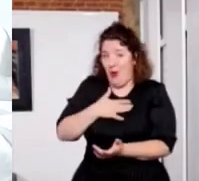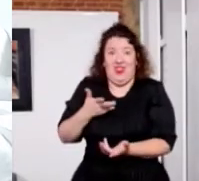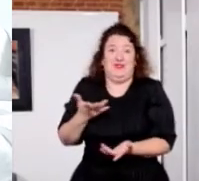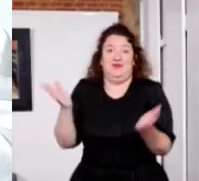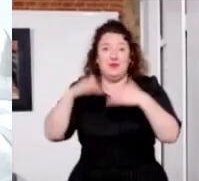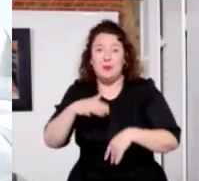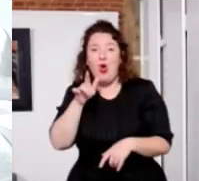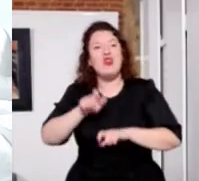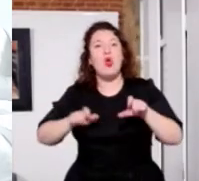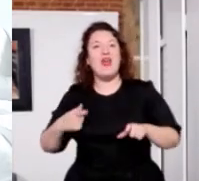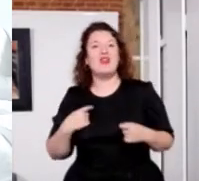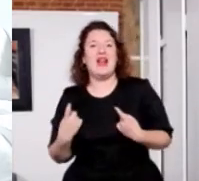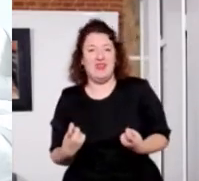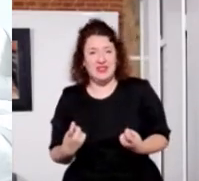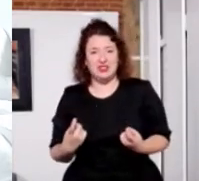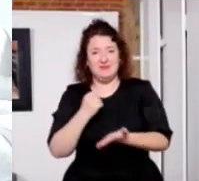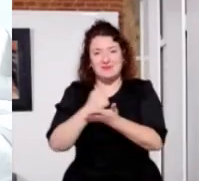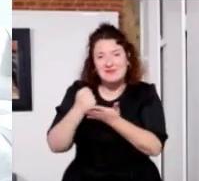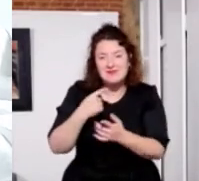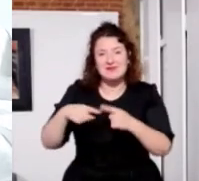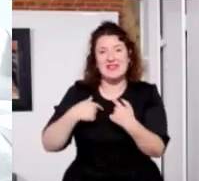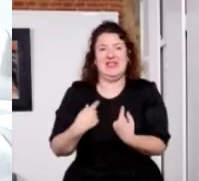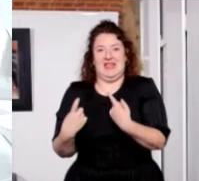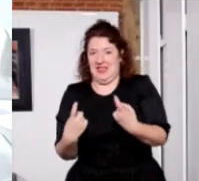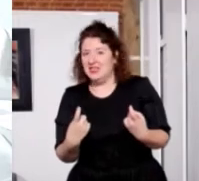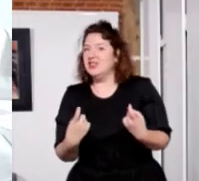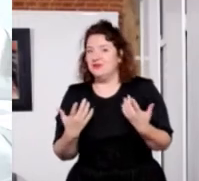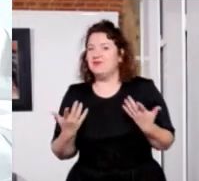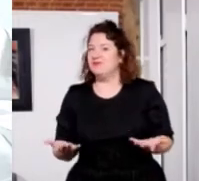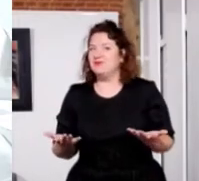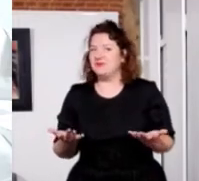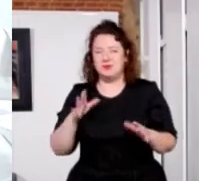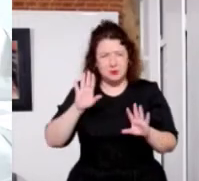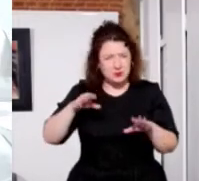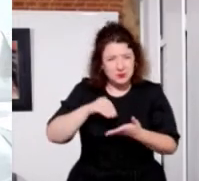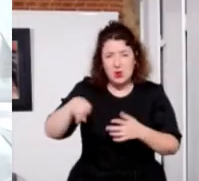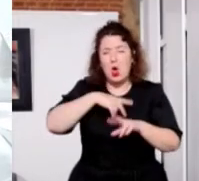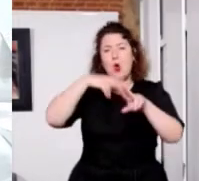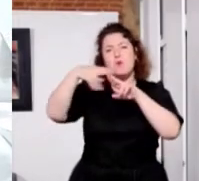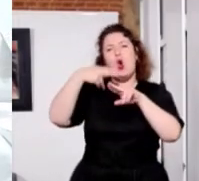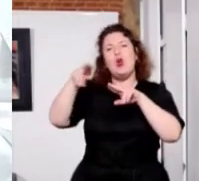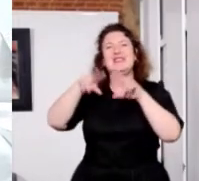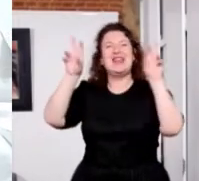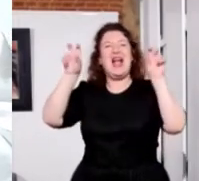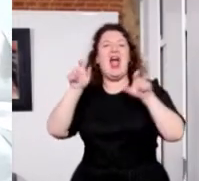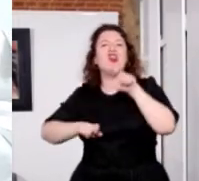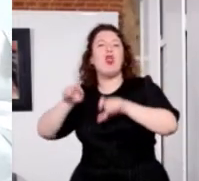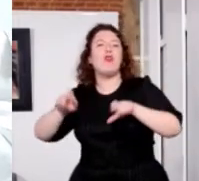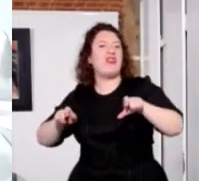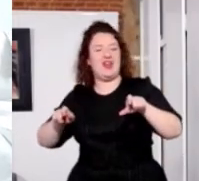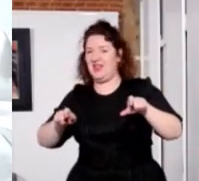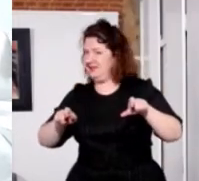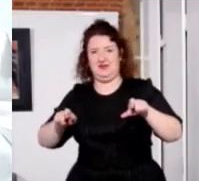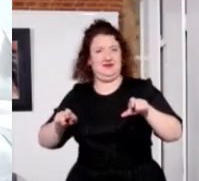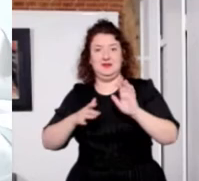a los ciudadanos y a las ciudadanas. Es decir, que lo que gestionamos muchas veces desde las políticas de ciudadanía son